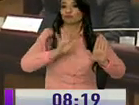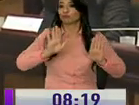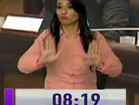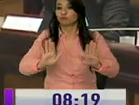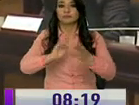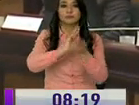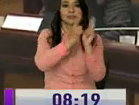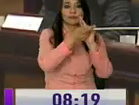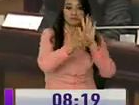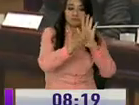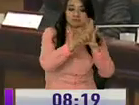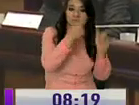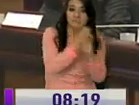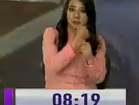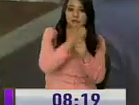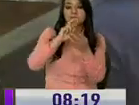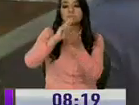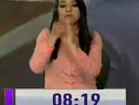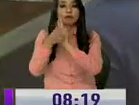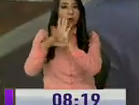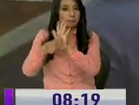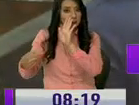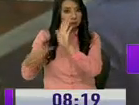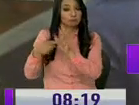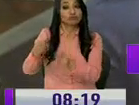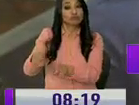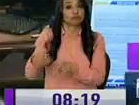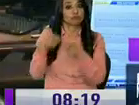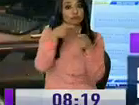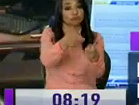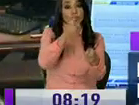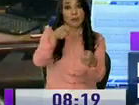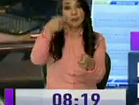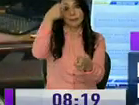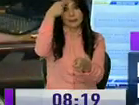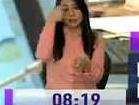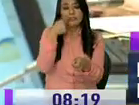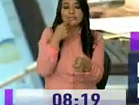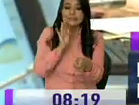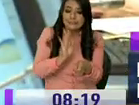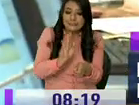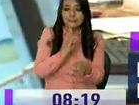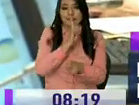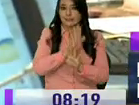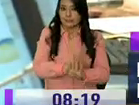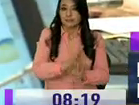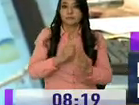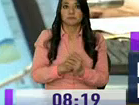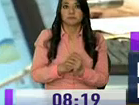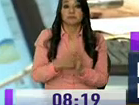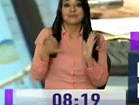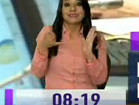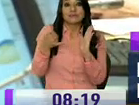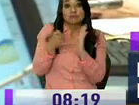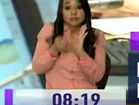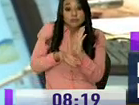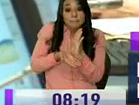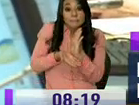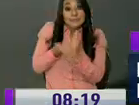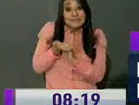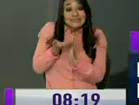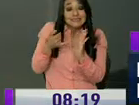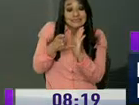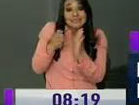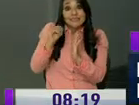las reformas laborales y tributarias que llegarán desde el Ejecutivo son cautas. Que no se incluyera en el proyecto un supuesto incremento al